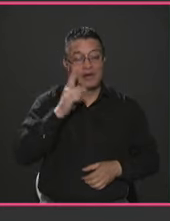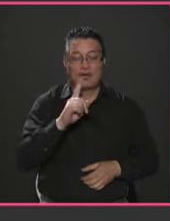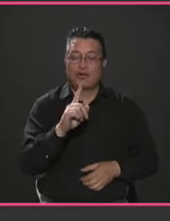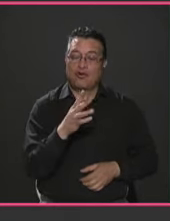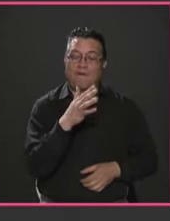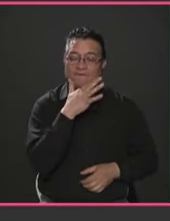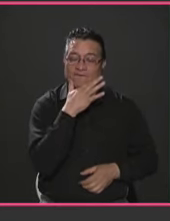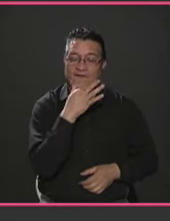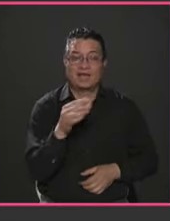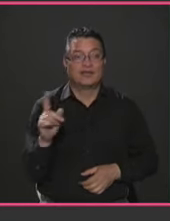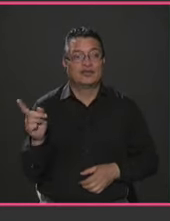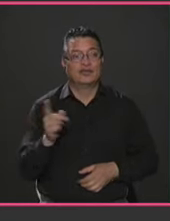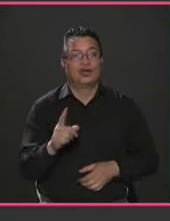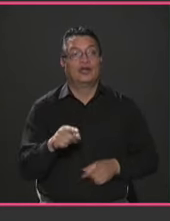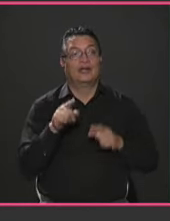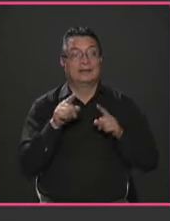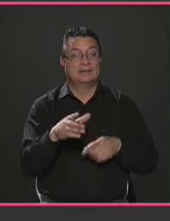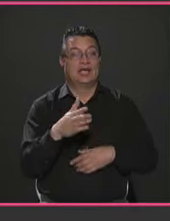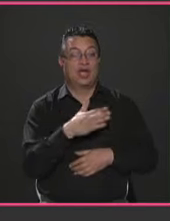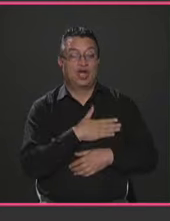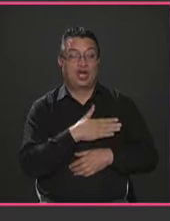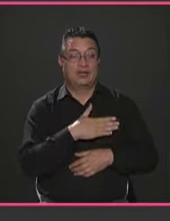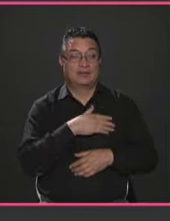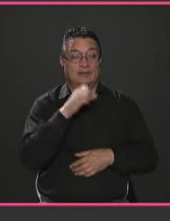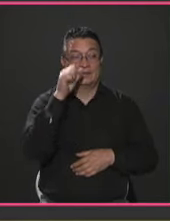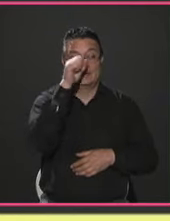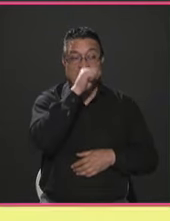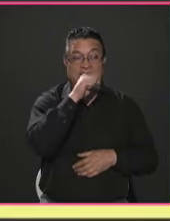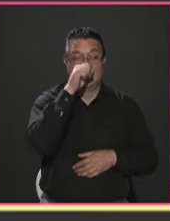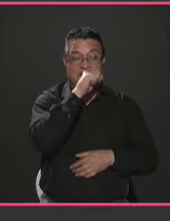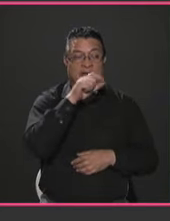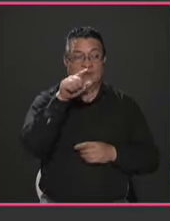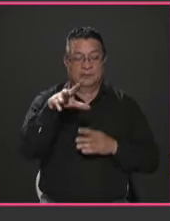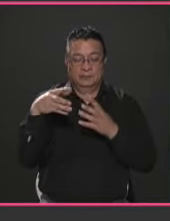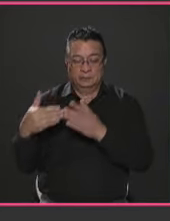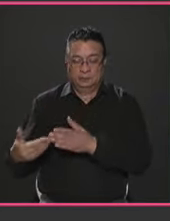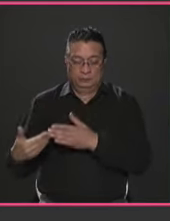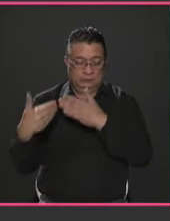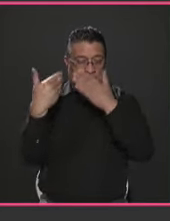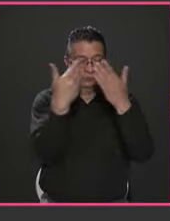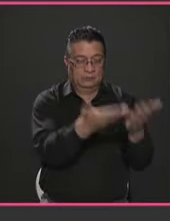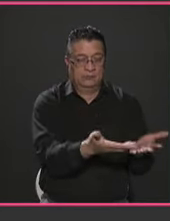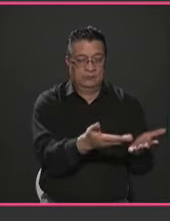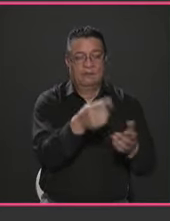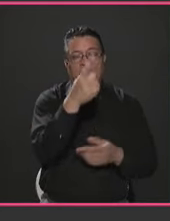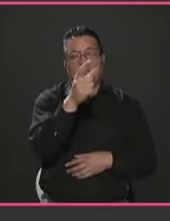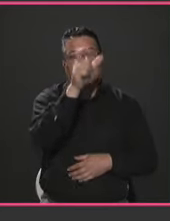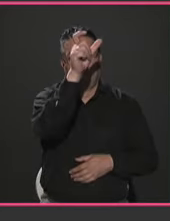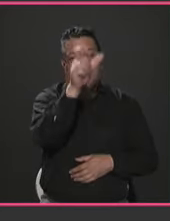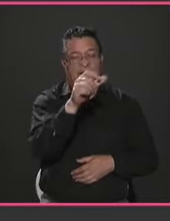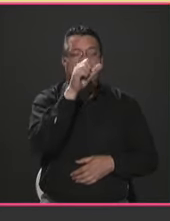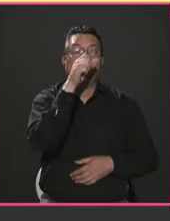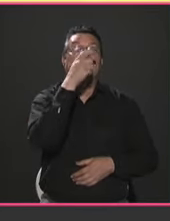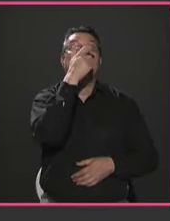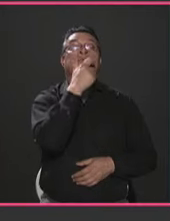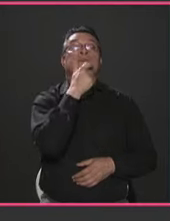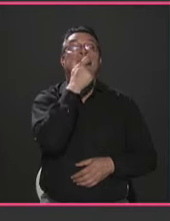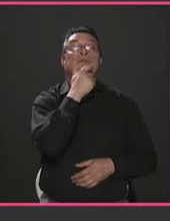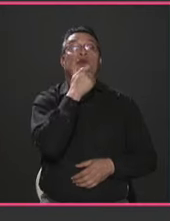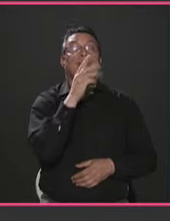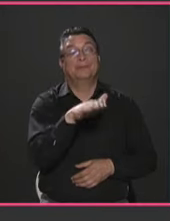fácil Este es un corazón de cerdo que se transplanta en un mono y